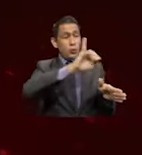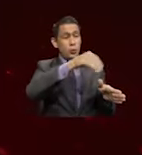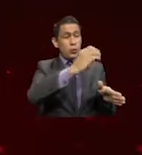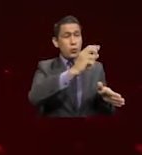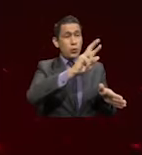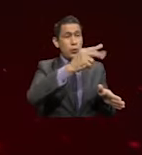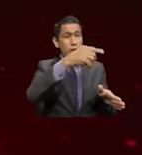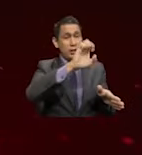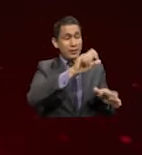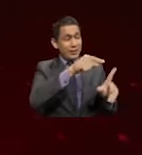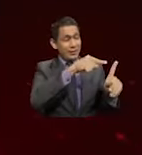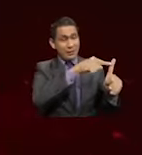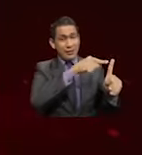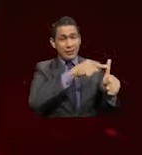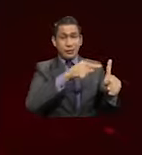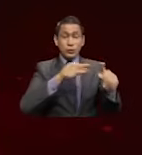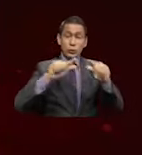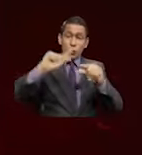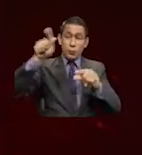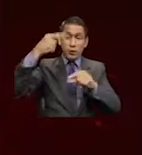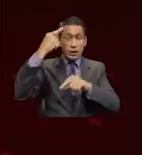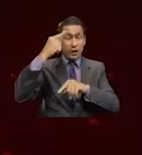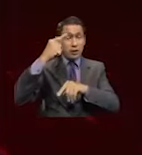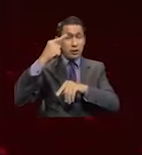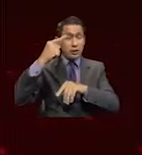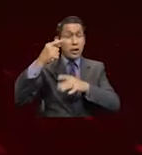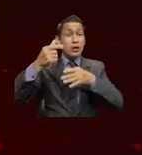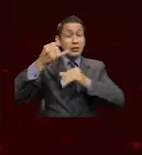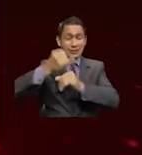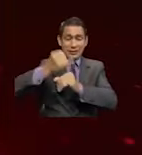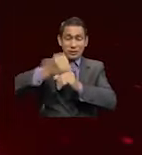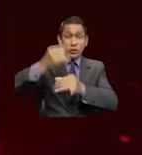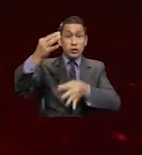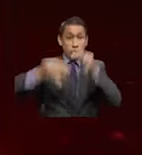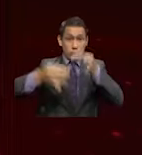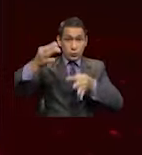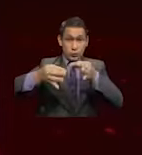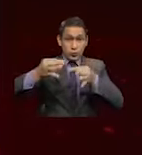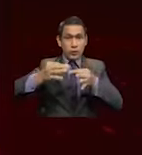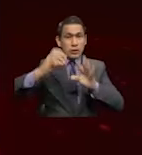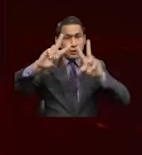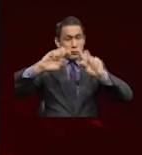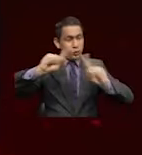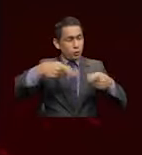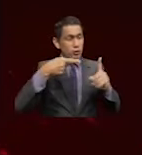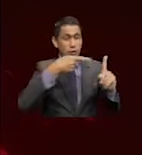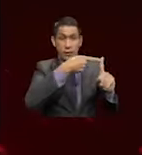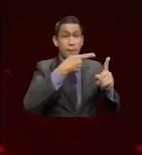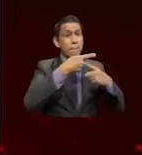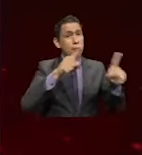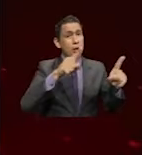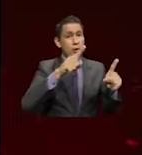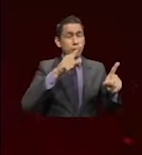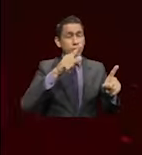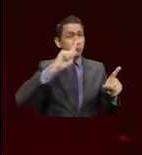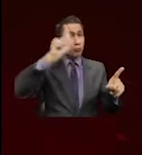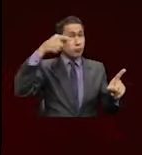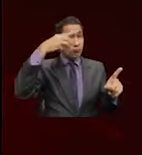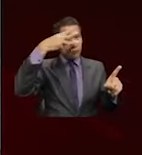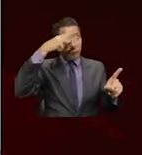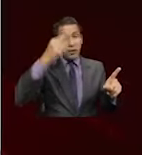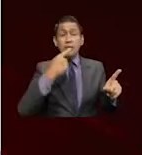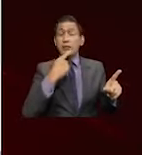el presunto delito de falsedad de información en el caso Ispol. Esta decisión se fundamenta en que no existe un tipo